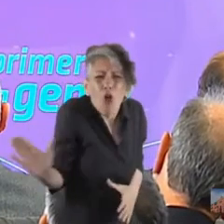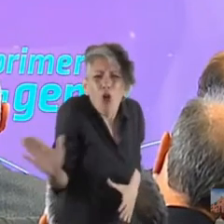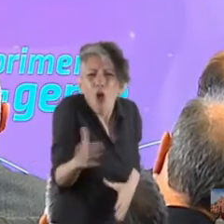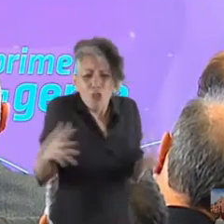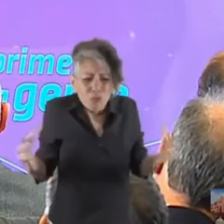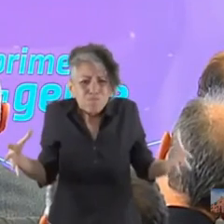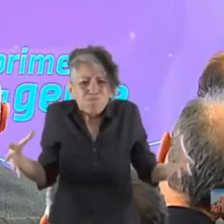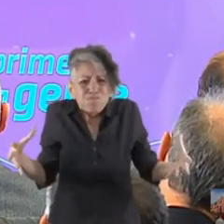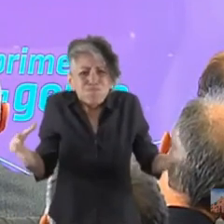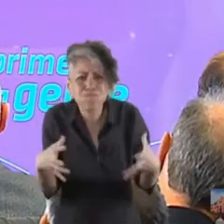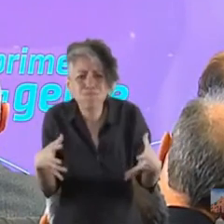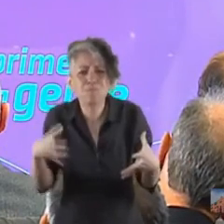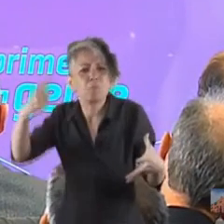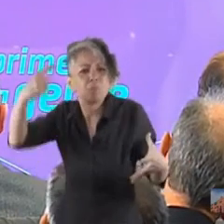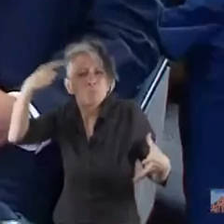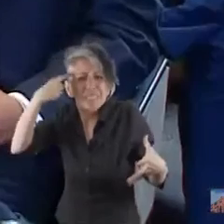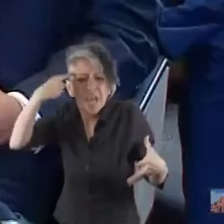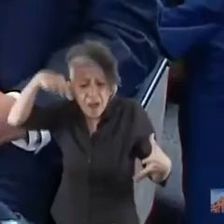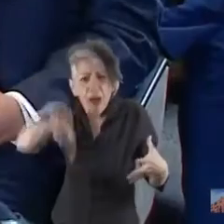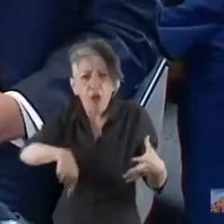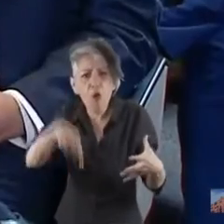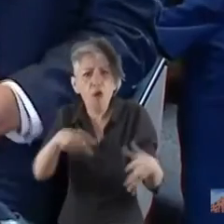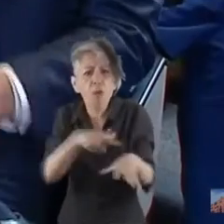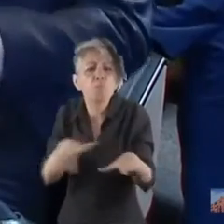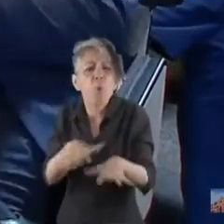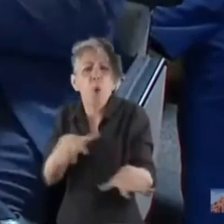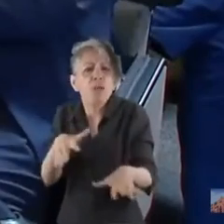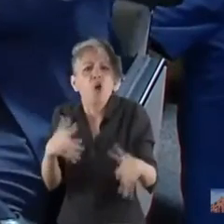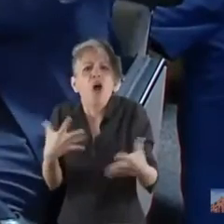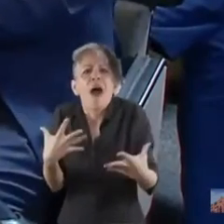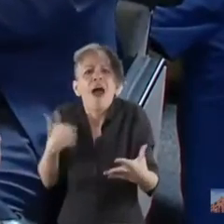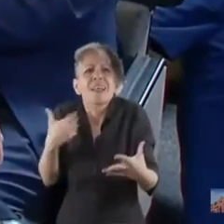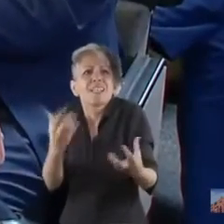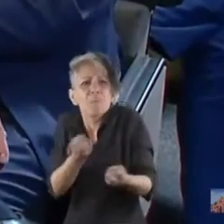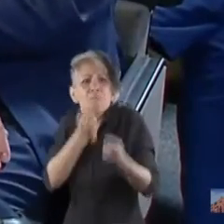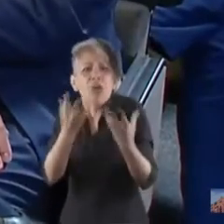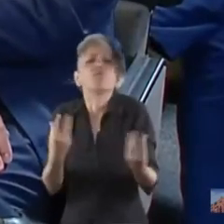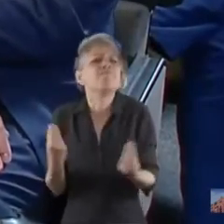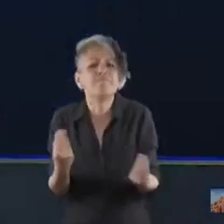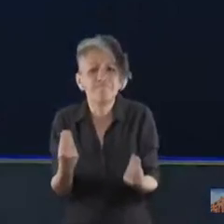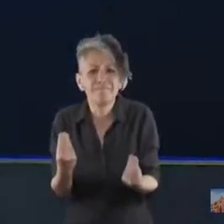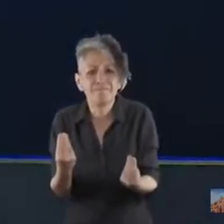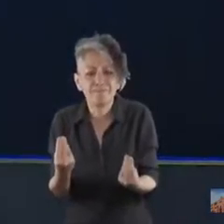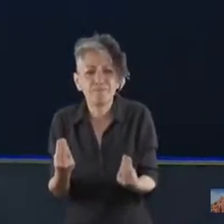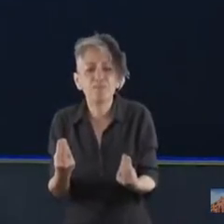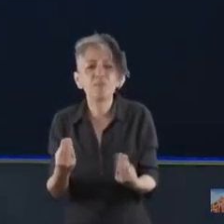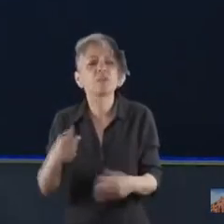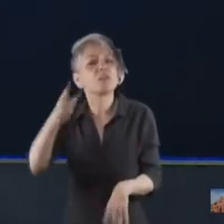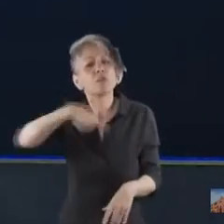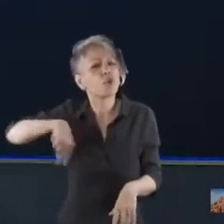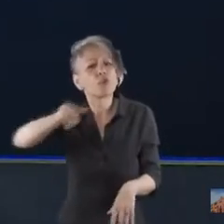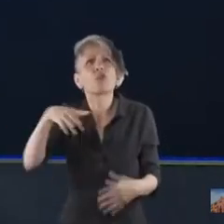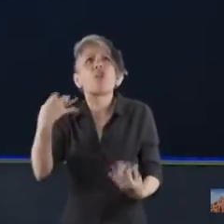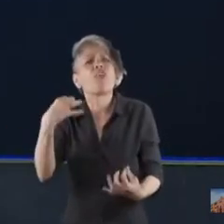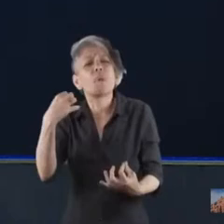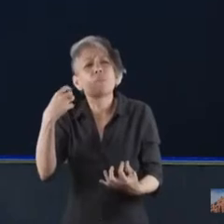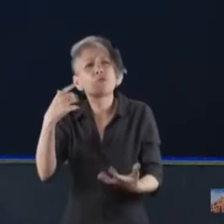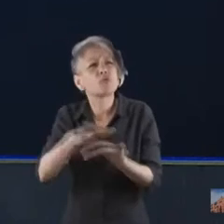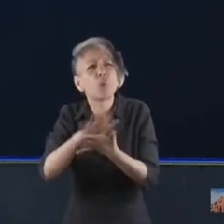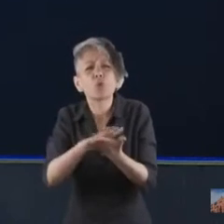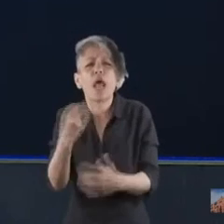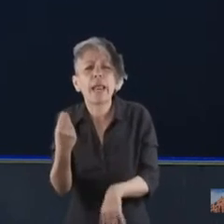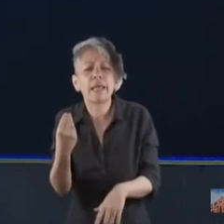pensar que ponemos en este momento para ayudar a la argentina tenemos que resolver esta doble cara de la argentina